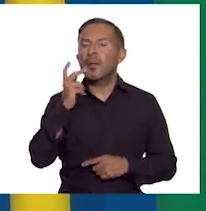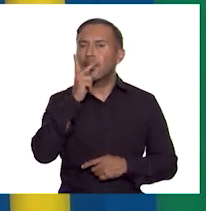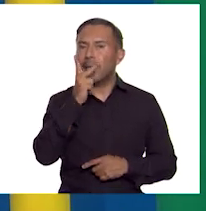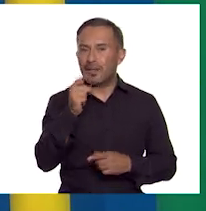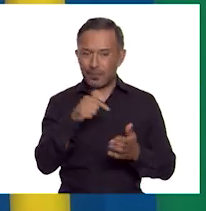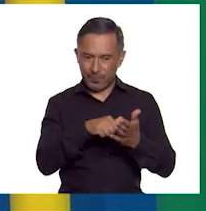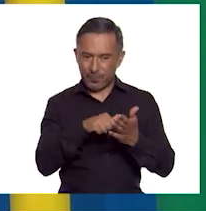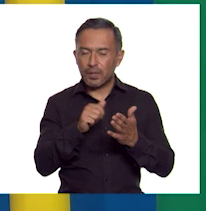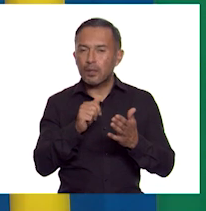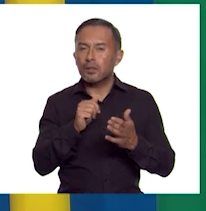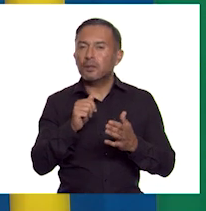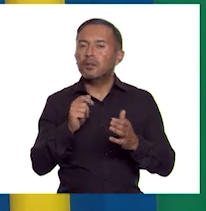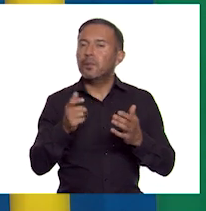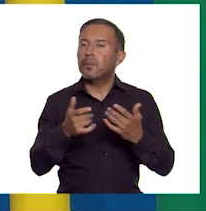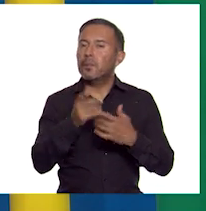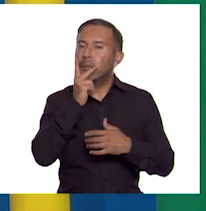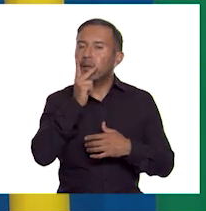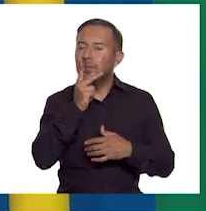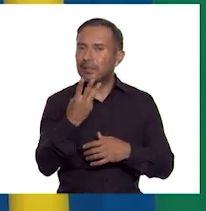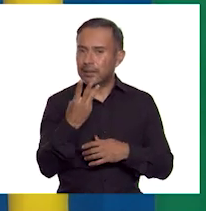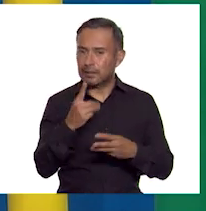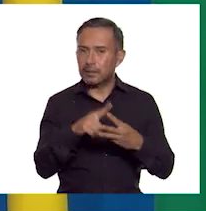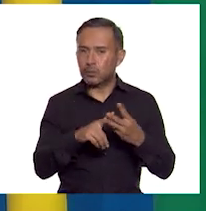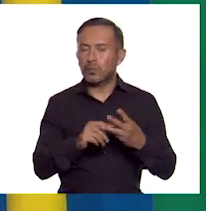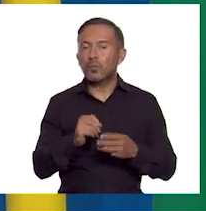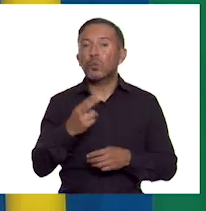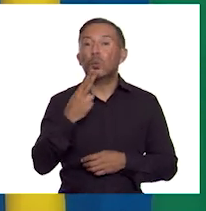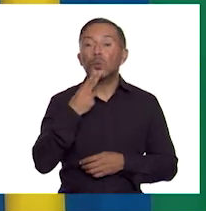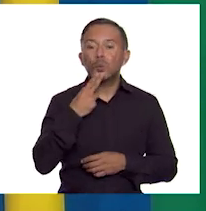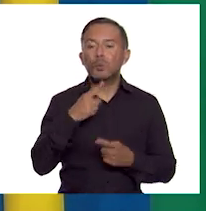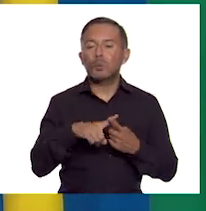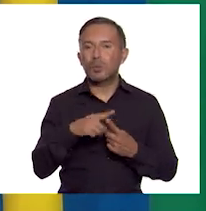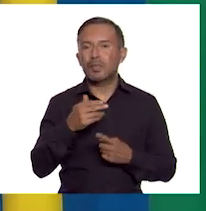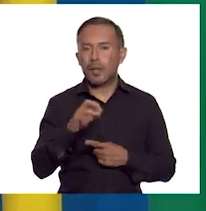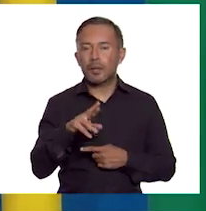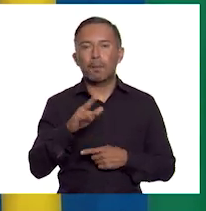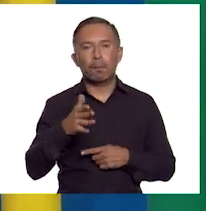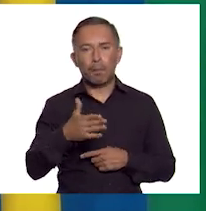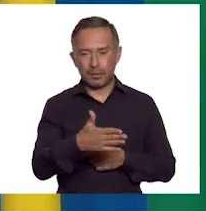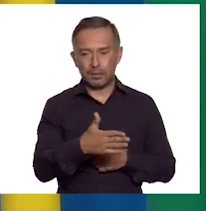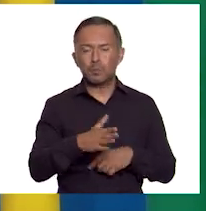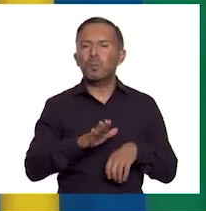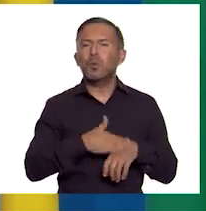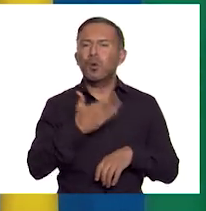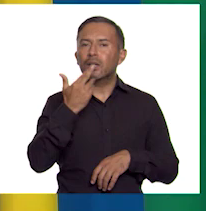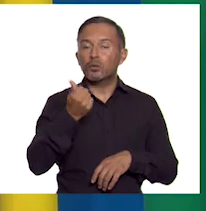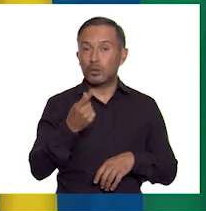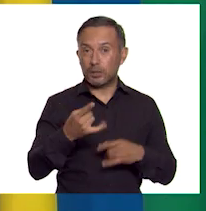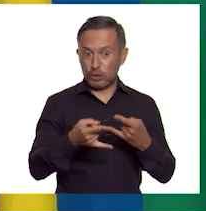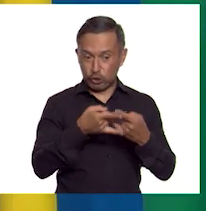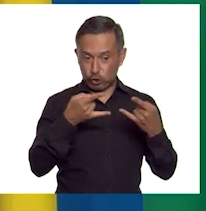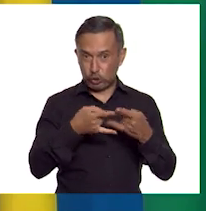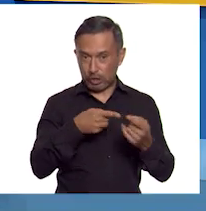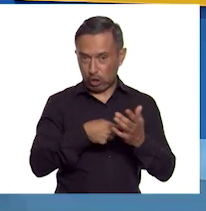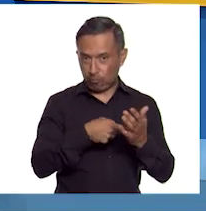texto, al menos 3, ¿no? Uso, hilar y pez, porque marcan el inicio y el final de la